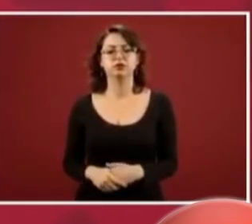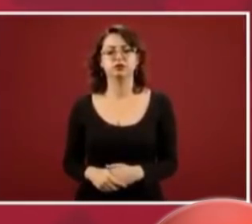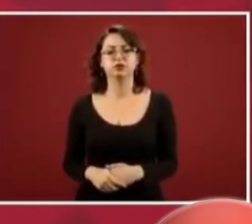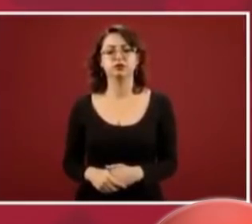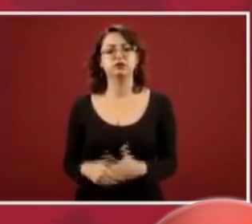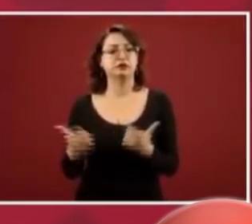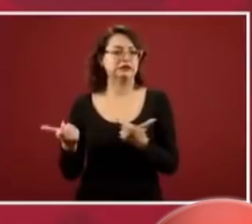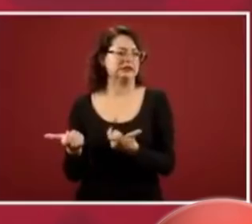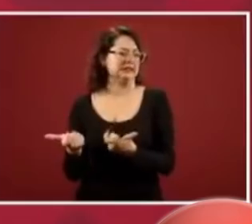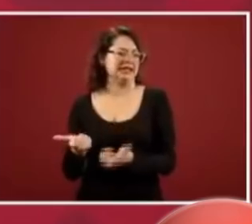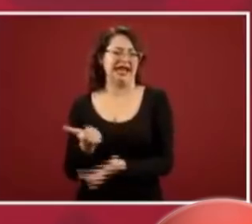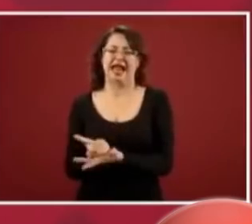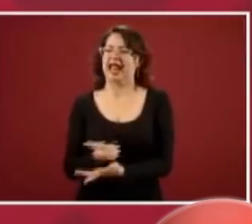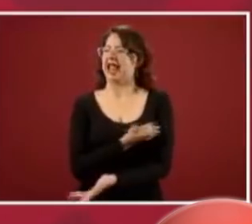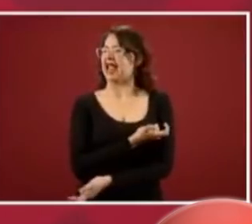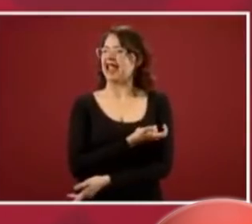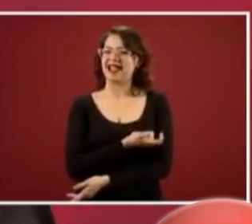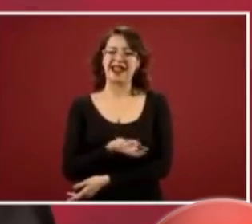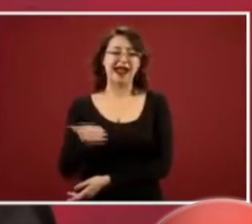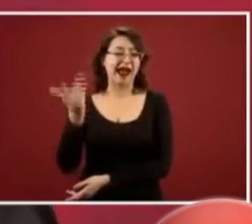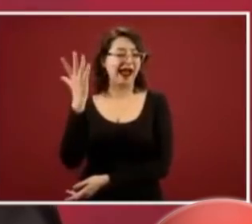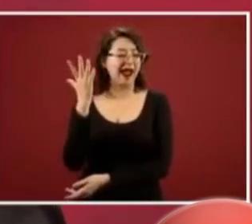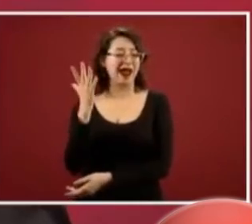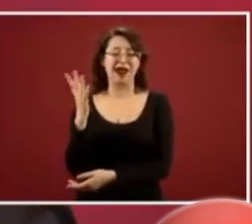del costo elevadísimo